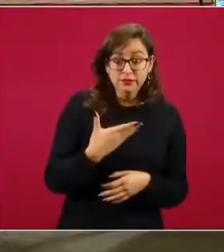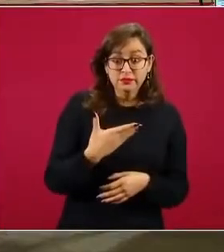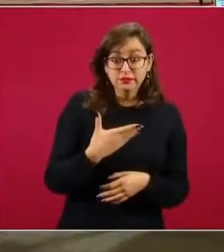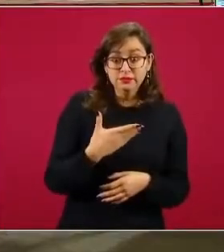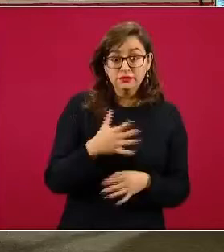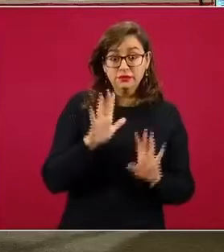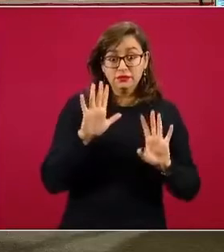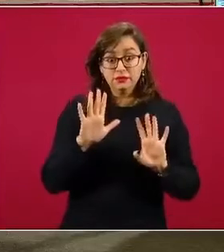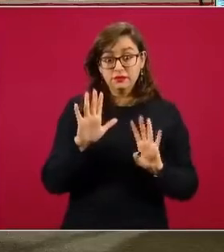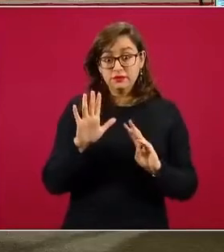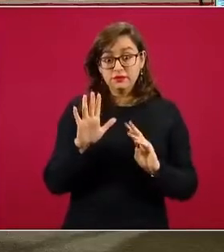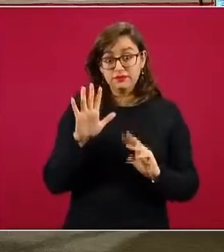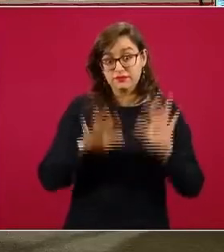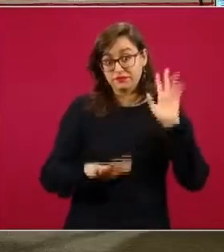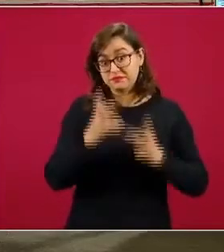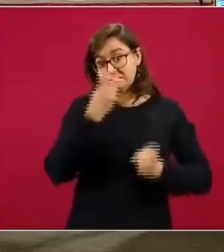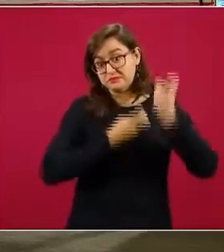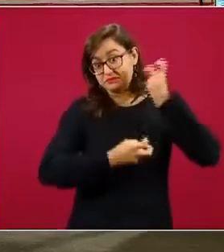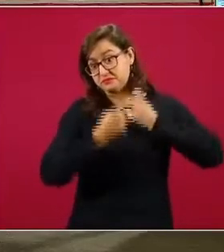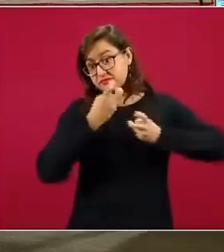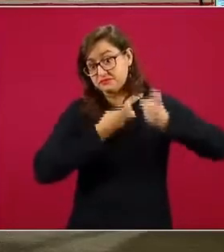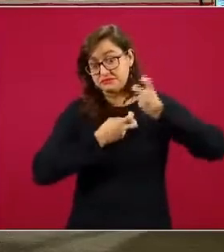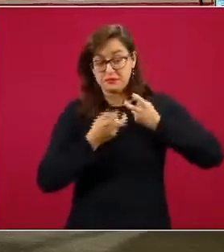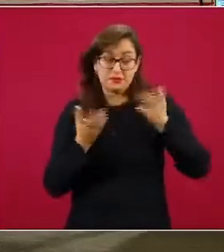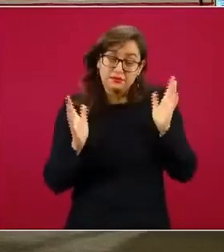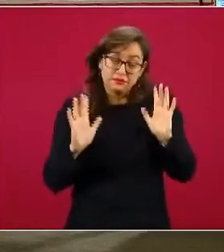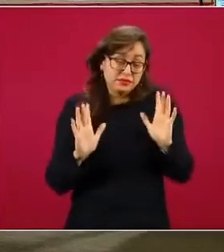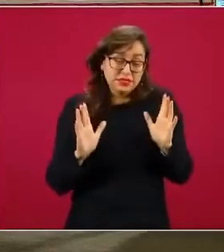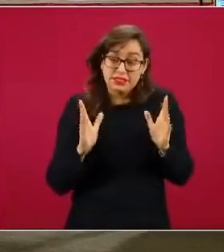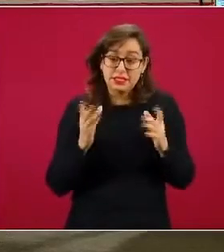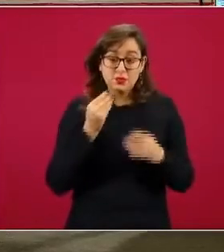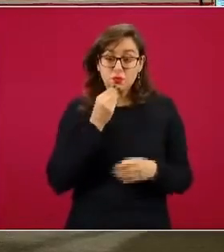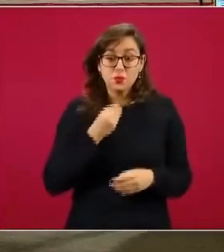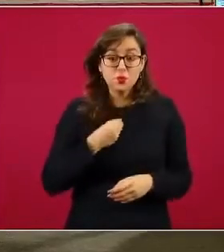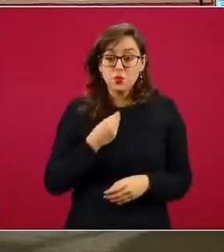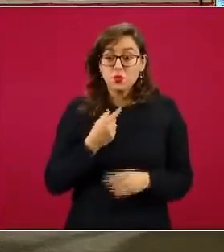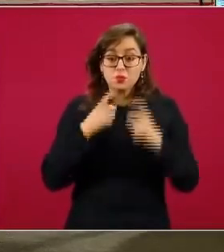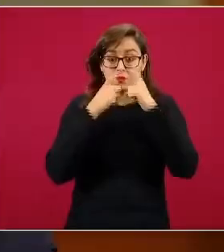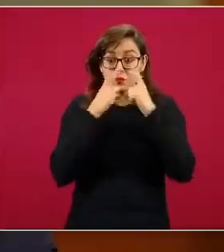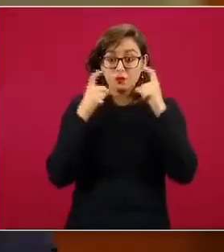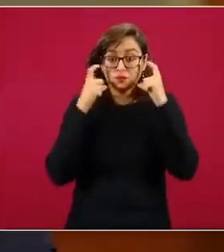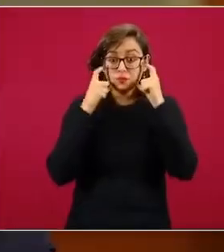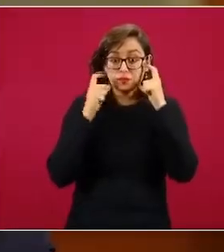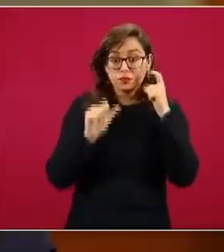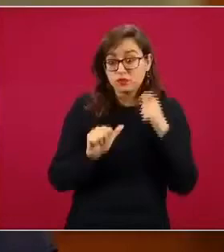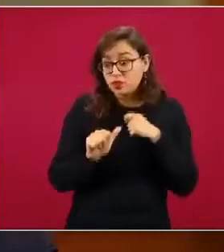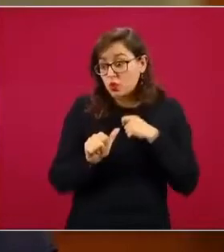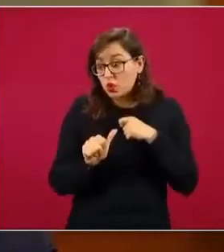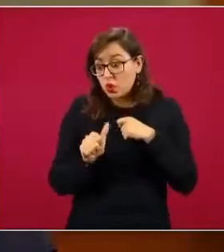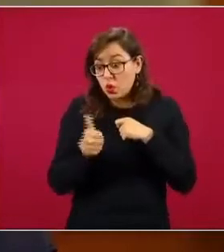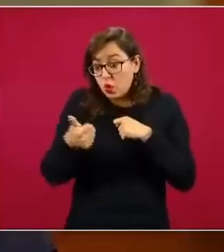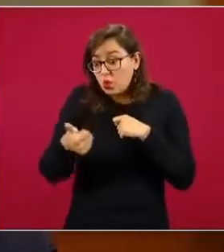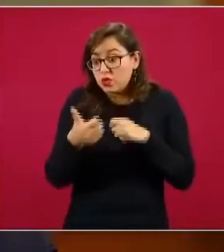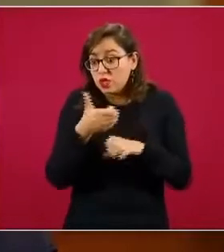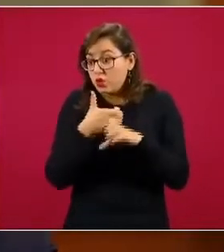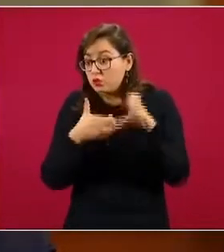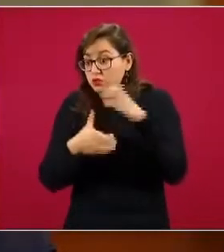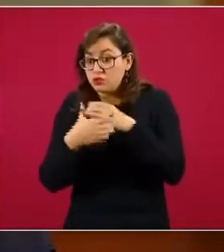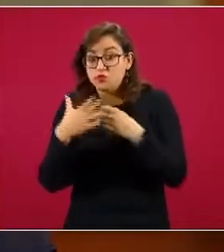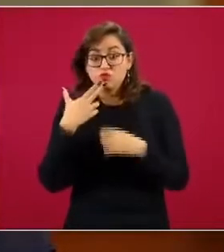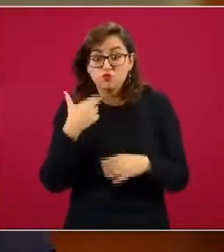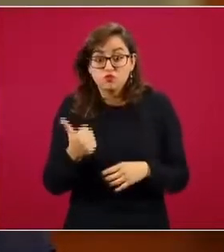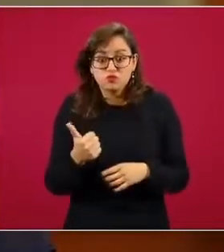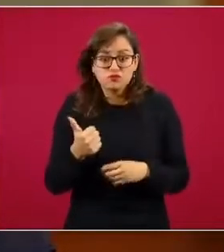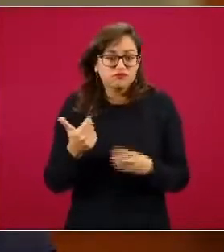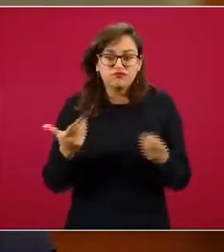nos echen carrilla, porque si las cosas no sirven para lo que deberían de servir, entonces